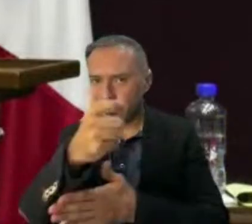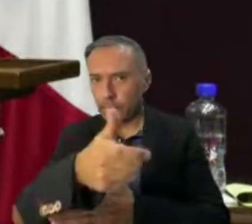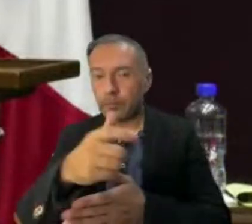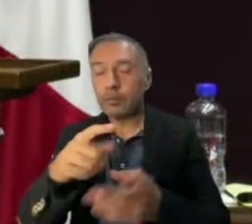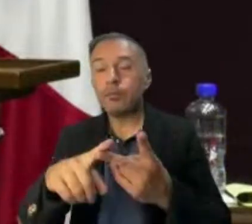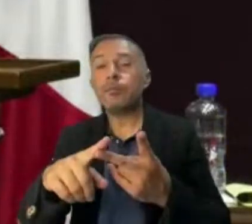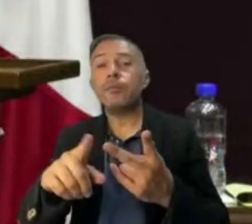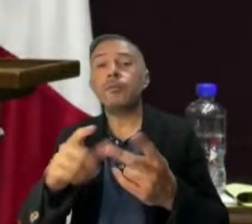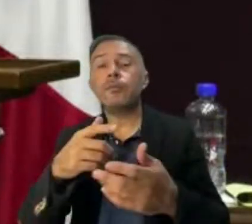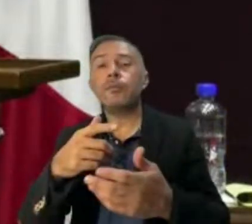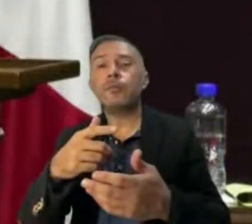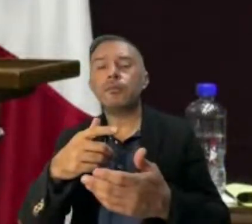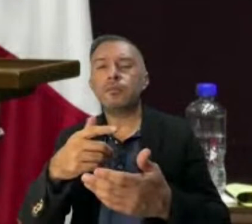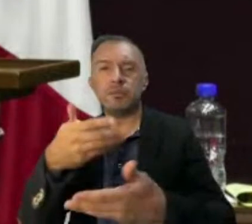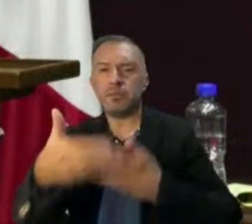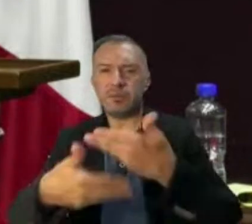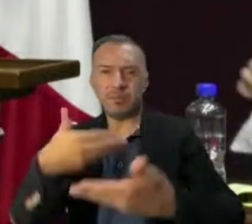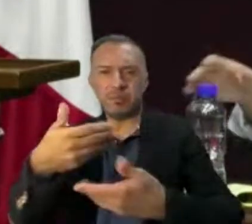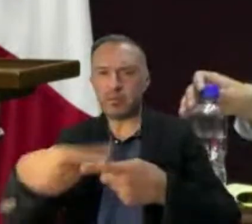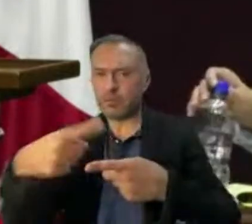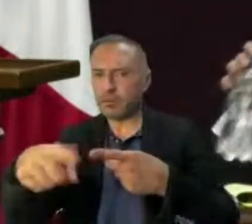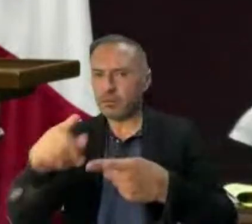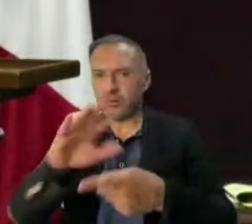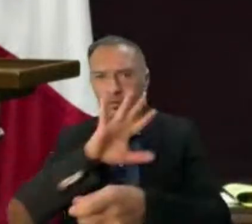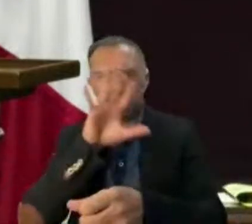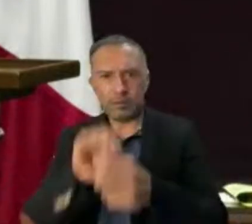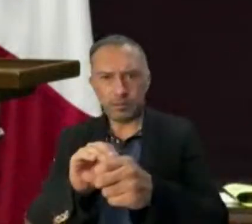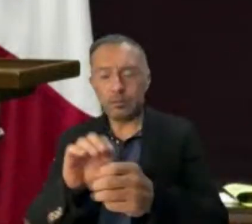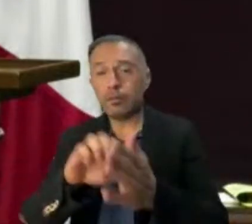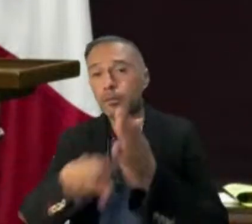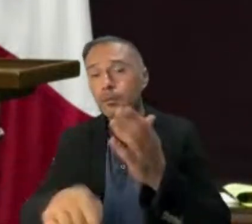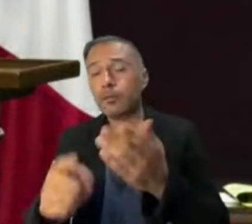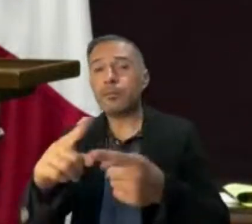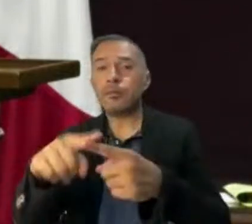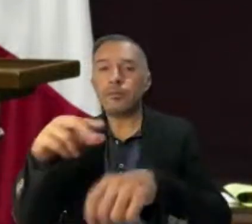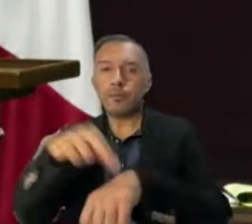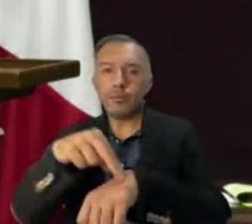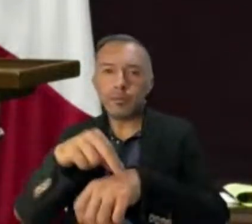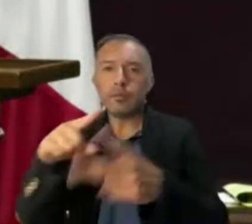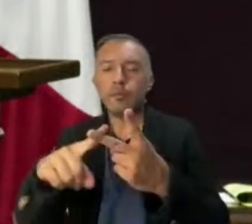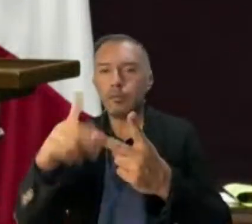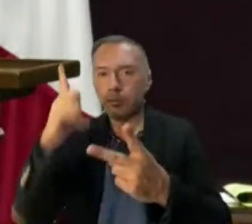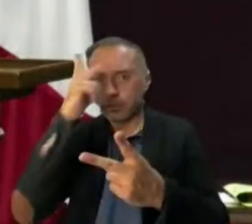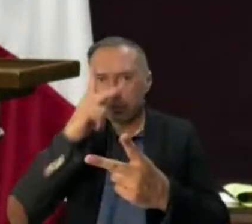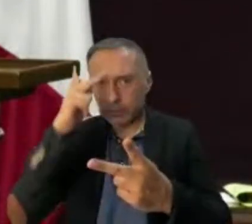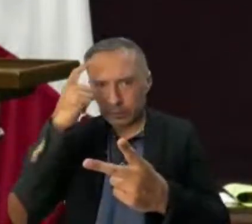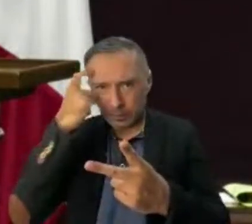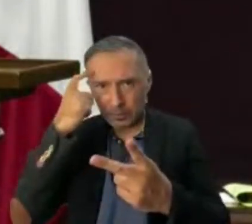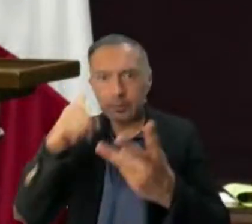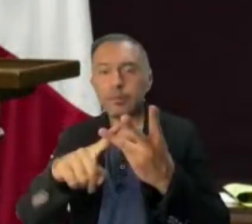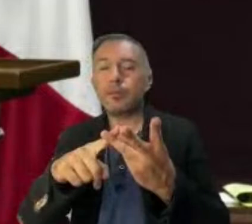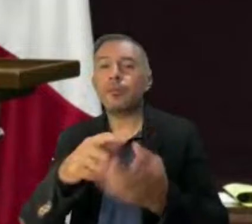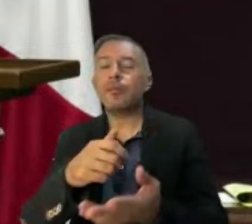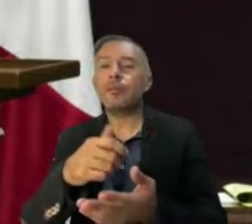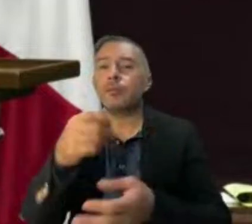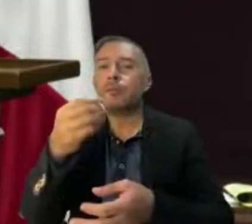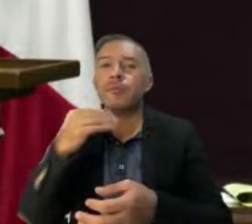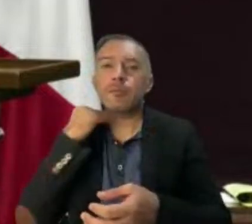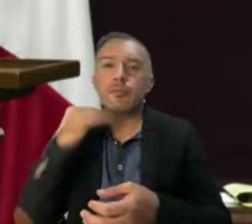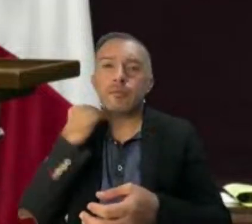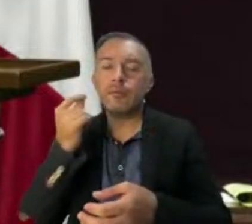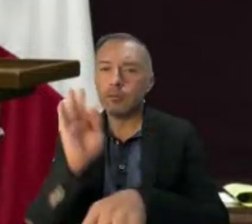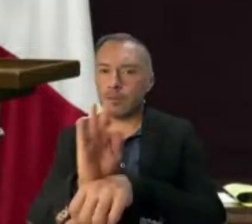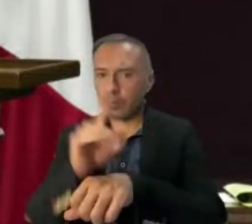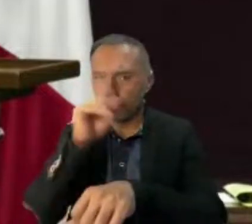integral, que pueden incluir servicios como atención médica, salud mental, asesoría legal, terapia familiar. El acceso